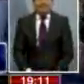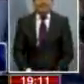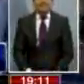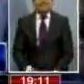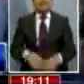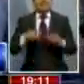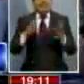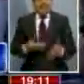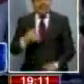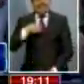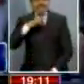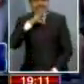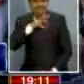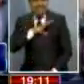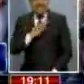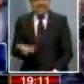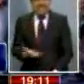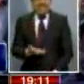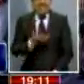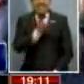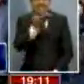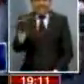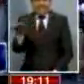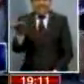Así va a ser nuestro gobierno. Usted